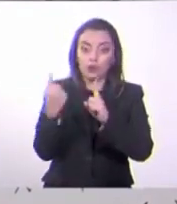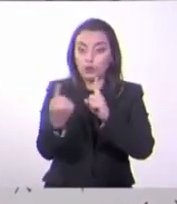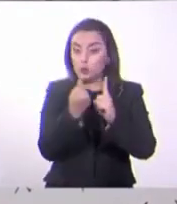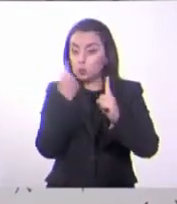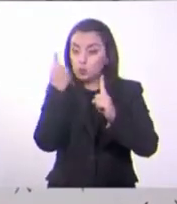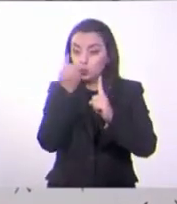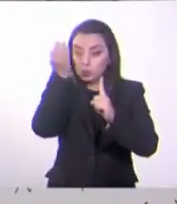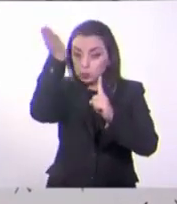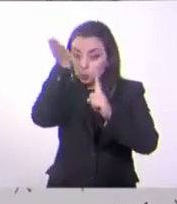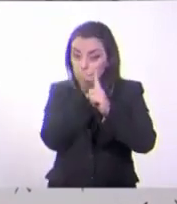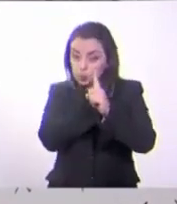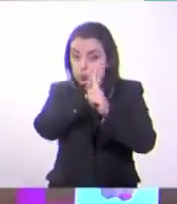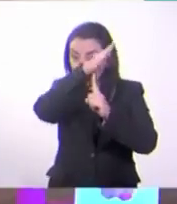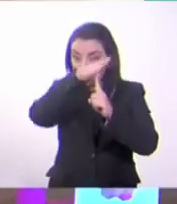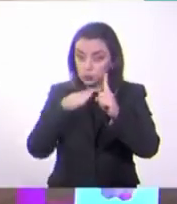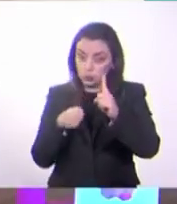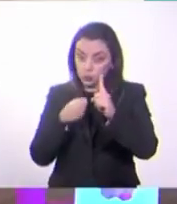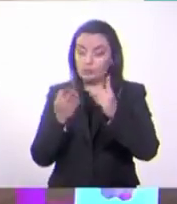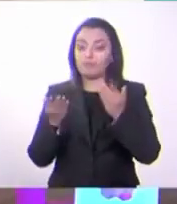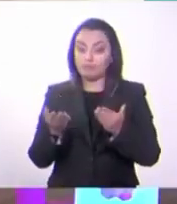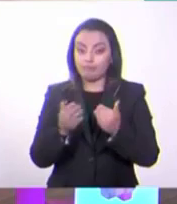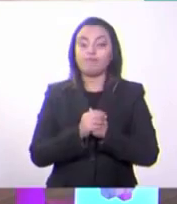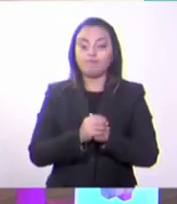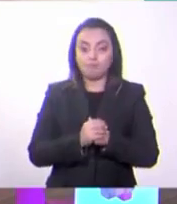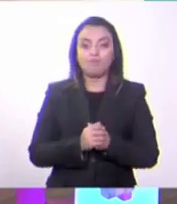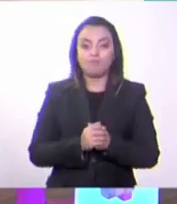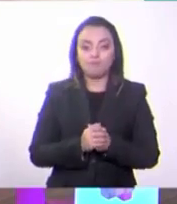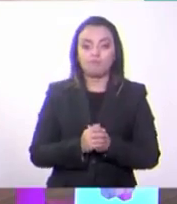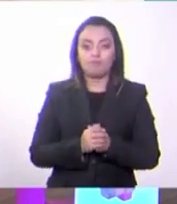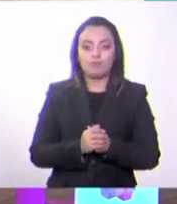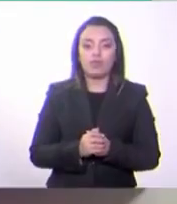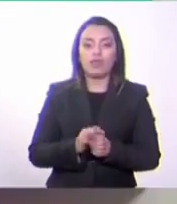cortan en un punto. Muy bien, entonces voy a concluir. F